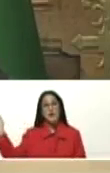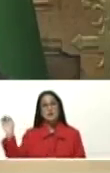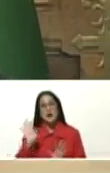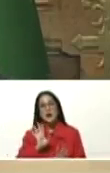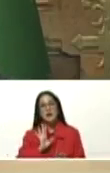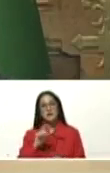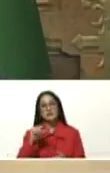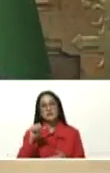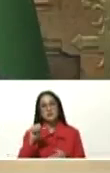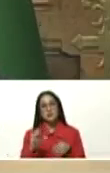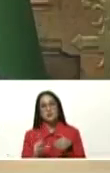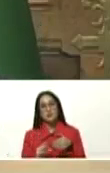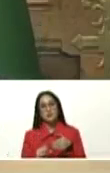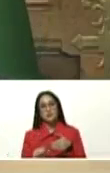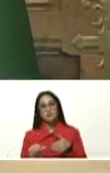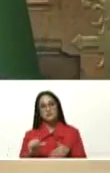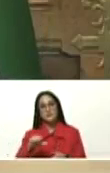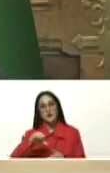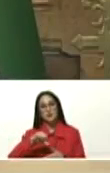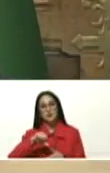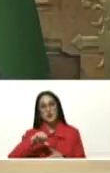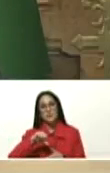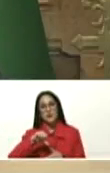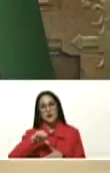Estamos frente a frente, ¿ves? Somos vecinos,